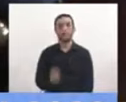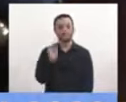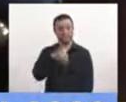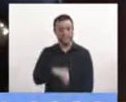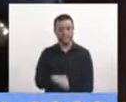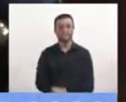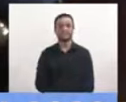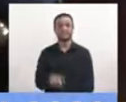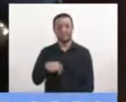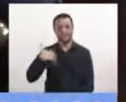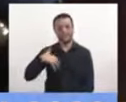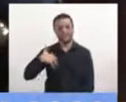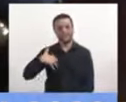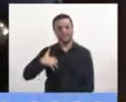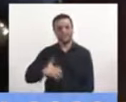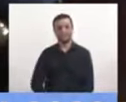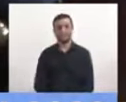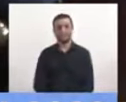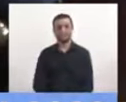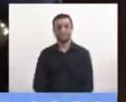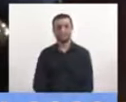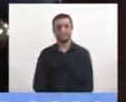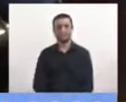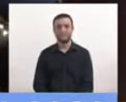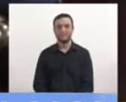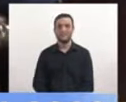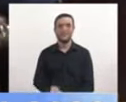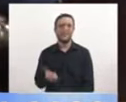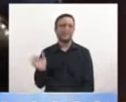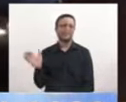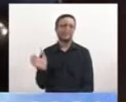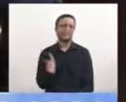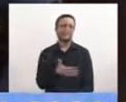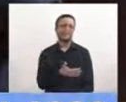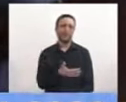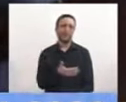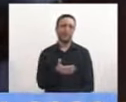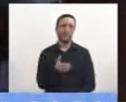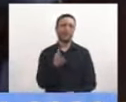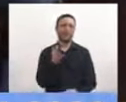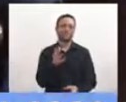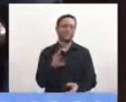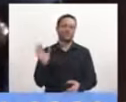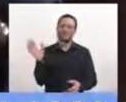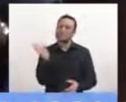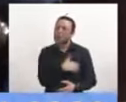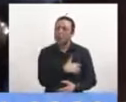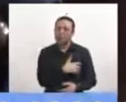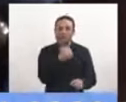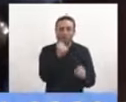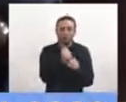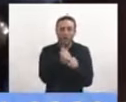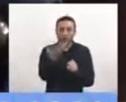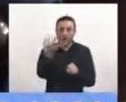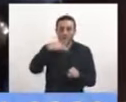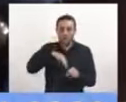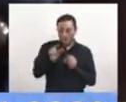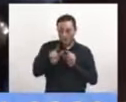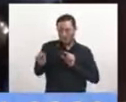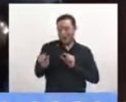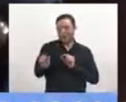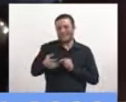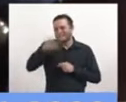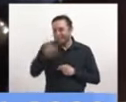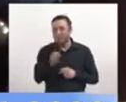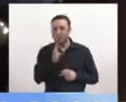En la Argentina, casi todo el mundo trabaja en parte en negro. Ahora, alguien que trabaja en serio y tiene